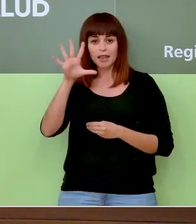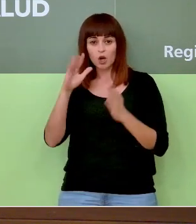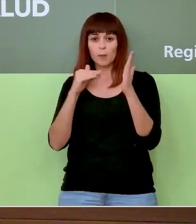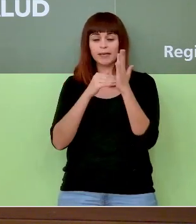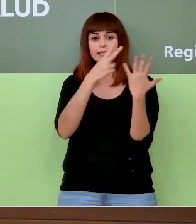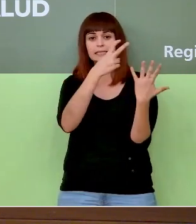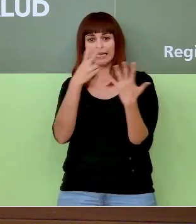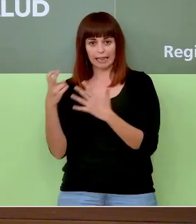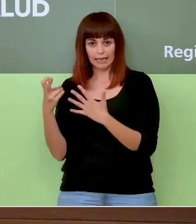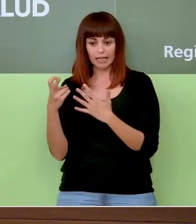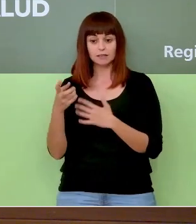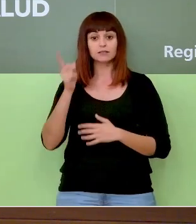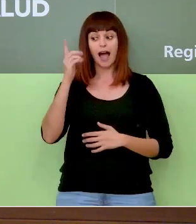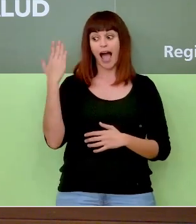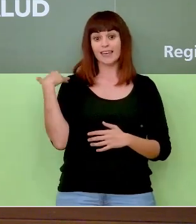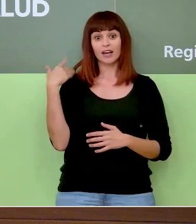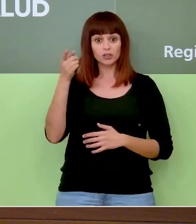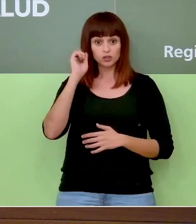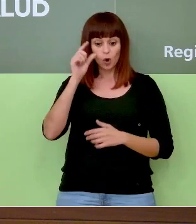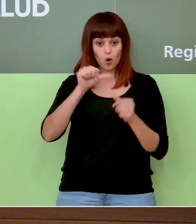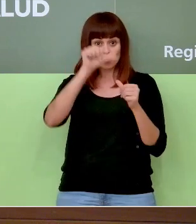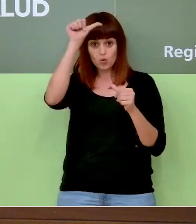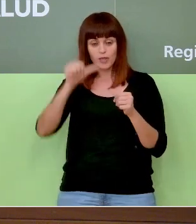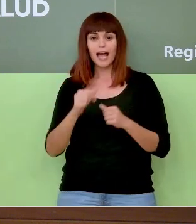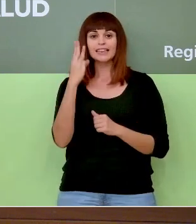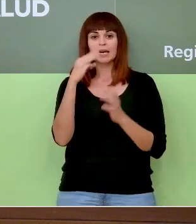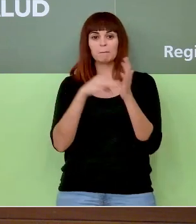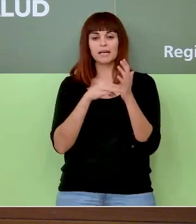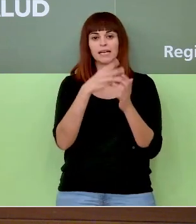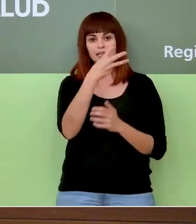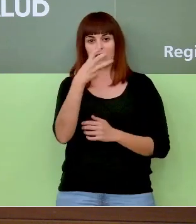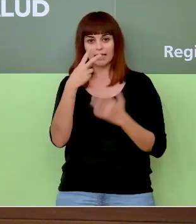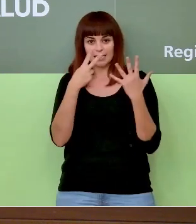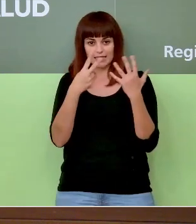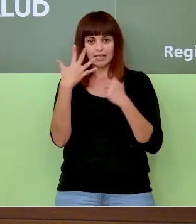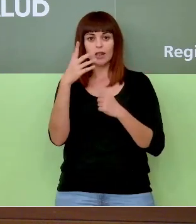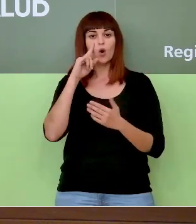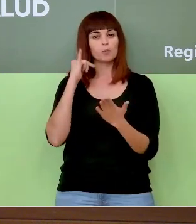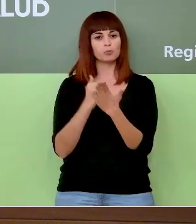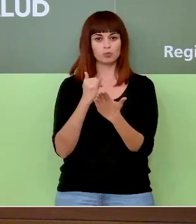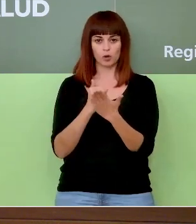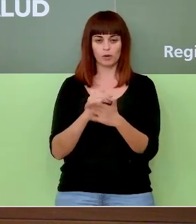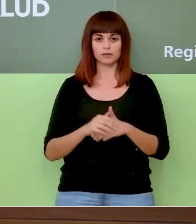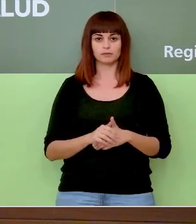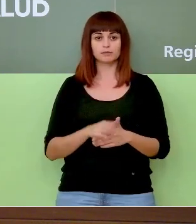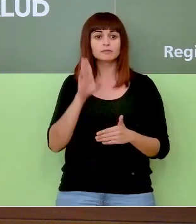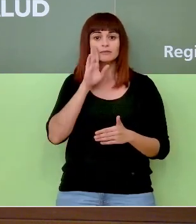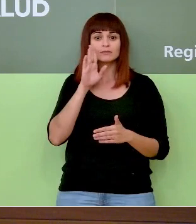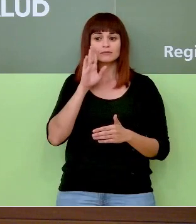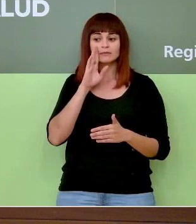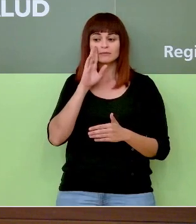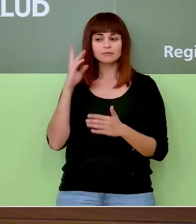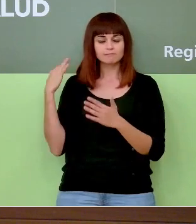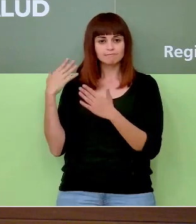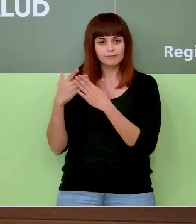345.700 y solamente ayer se hicieron 3.675 pruebas. Como hemos venido comentando